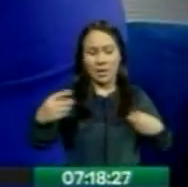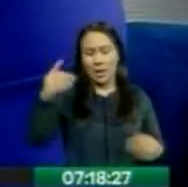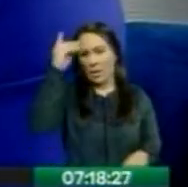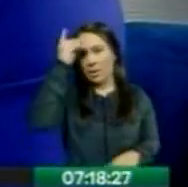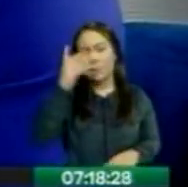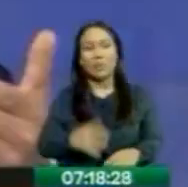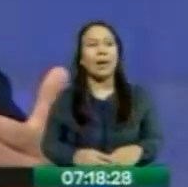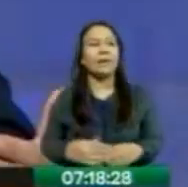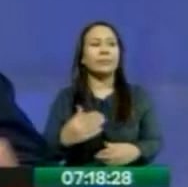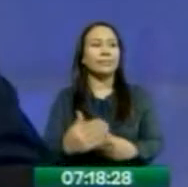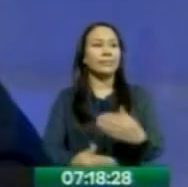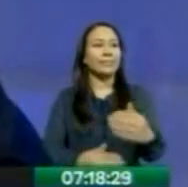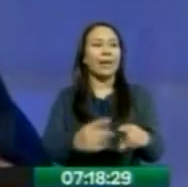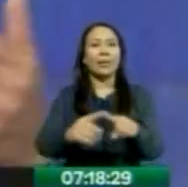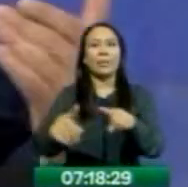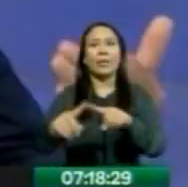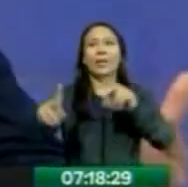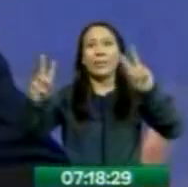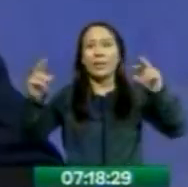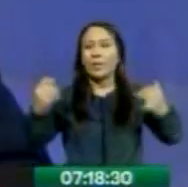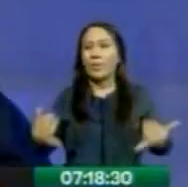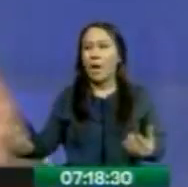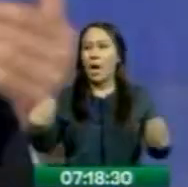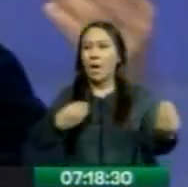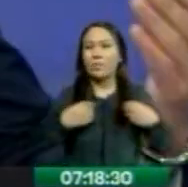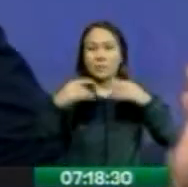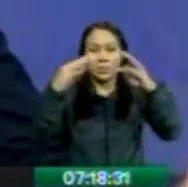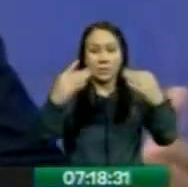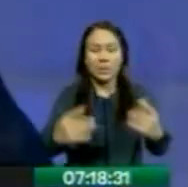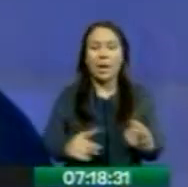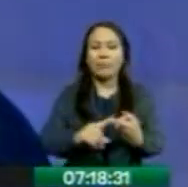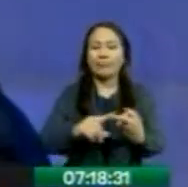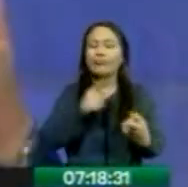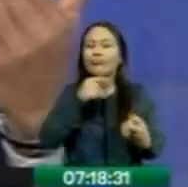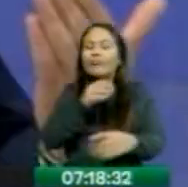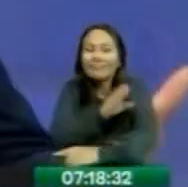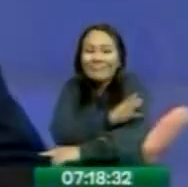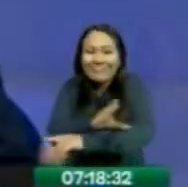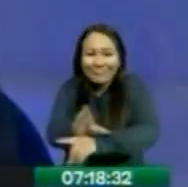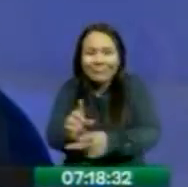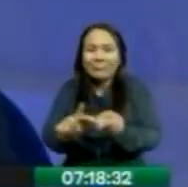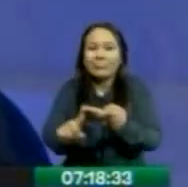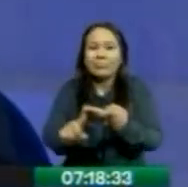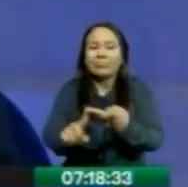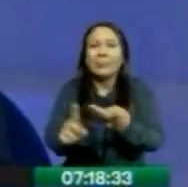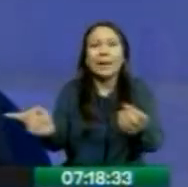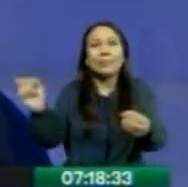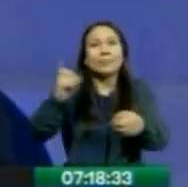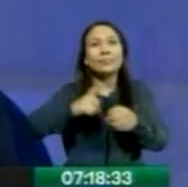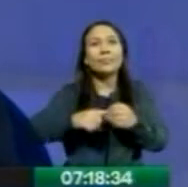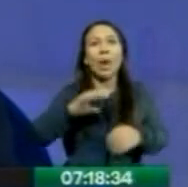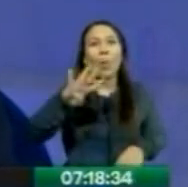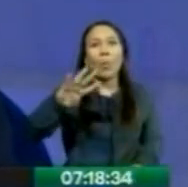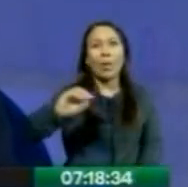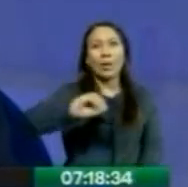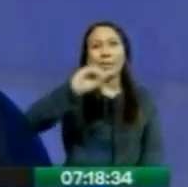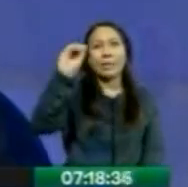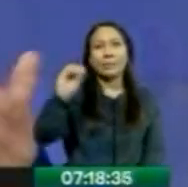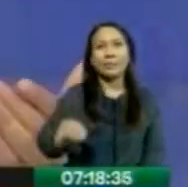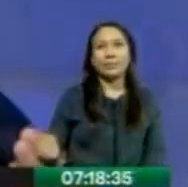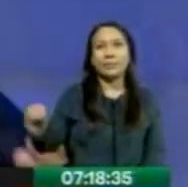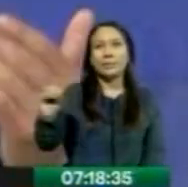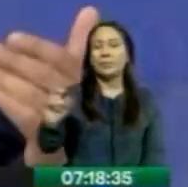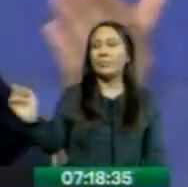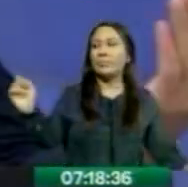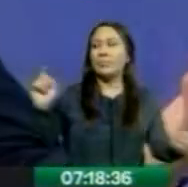Y respecto a las otras deudas que tenemos en el sistema de pensiones, Seguro Social Campesino, e incluso la reincorporación del 40%